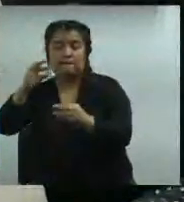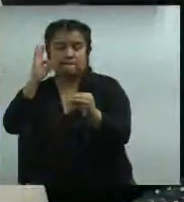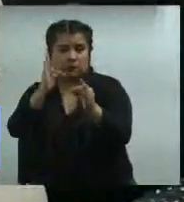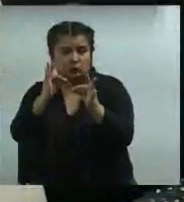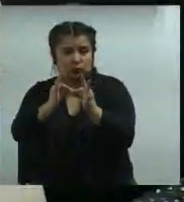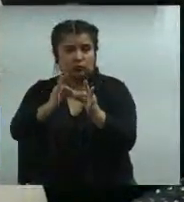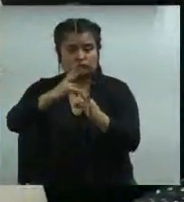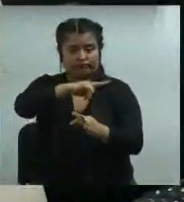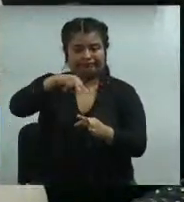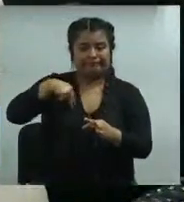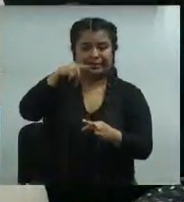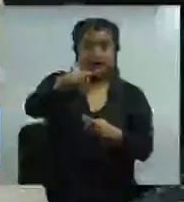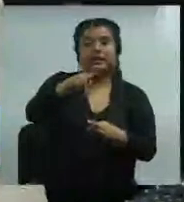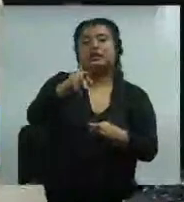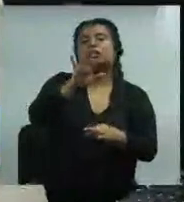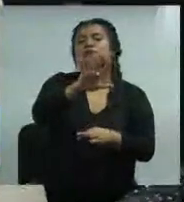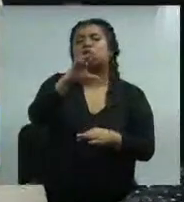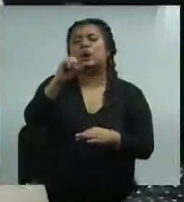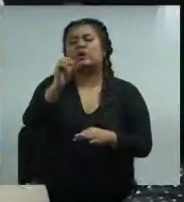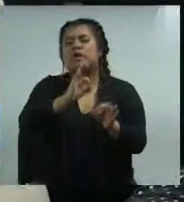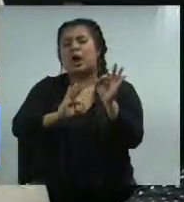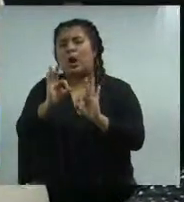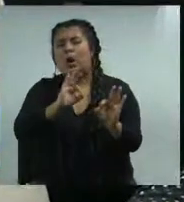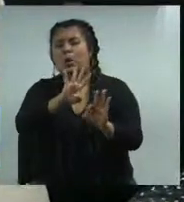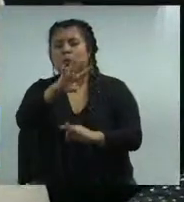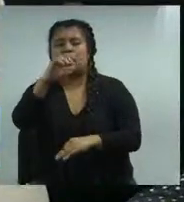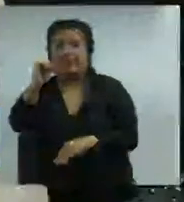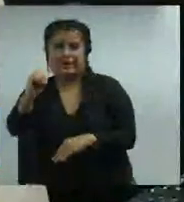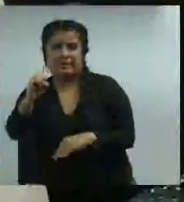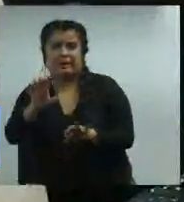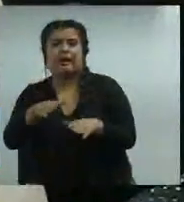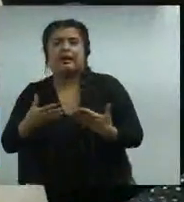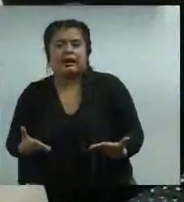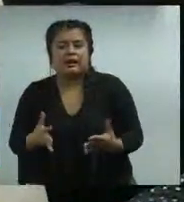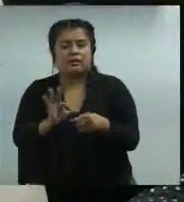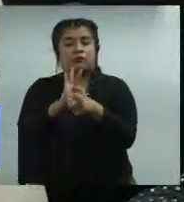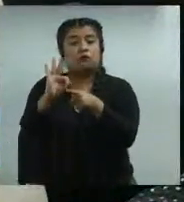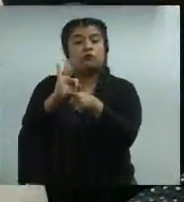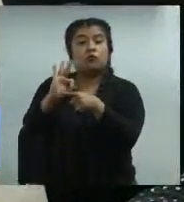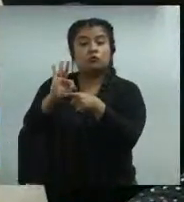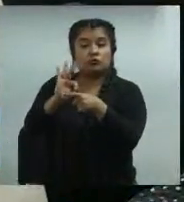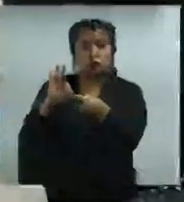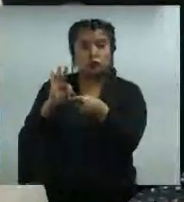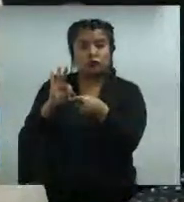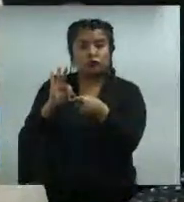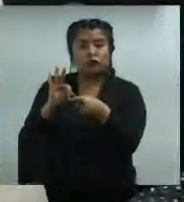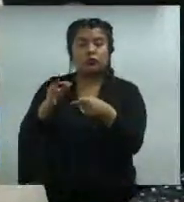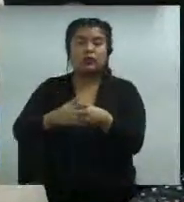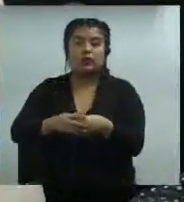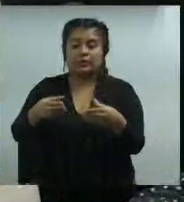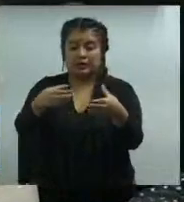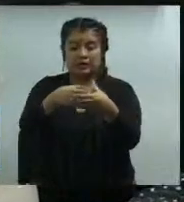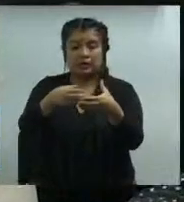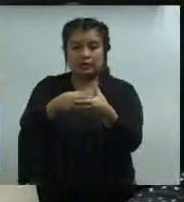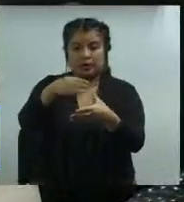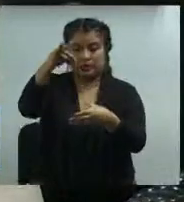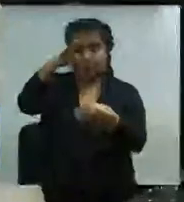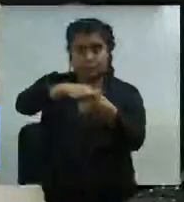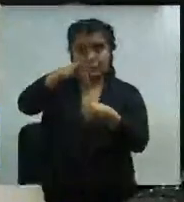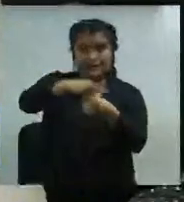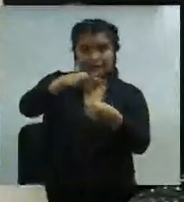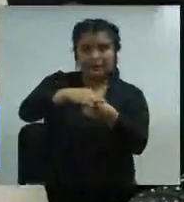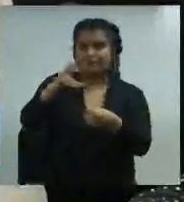40, 50. Quiere decir que la función de la comisión de postulación no se están